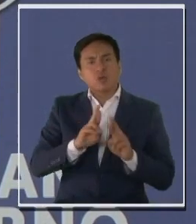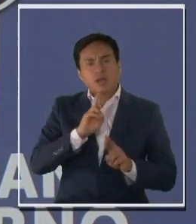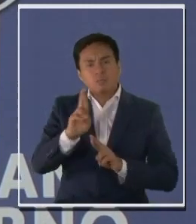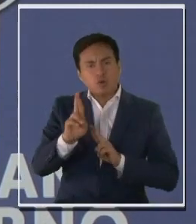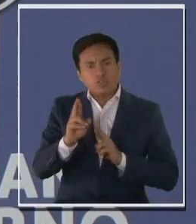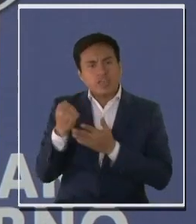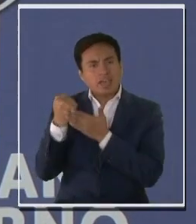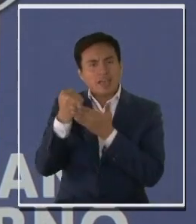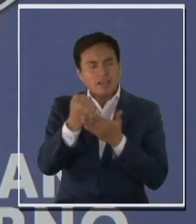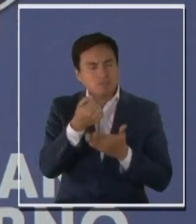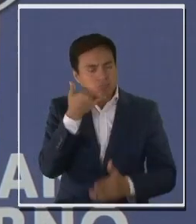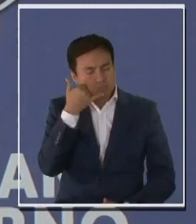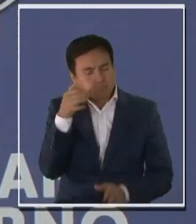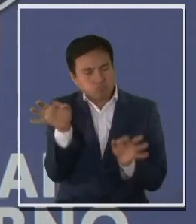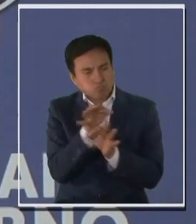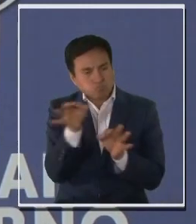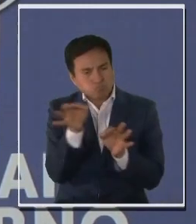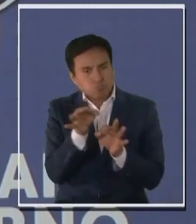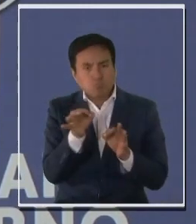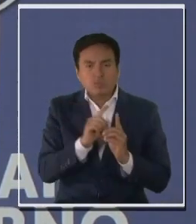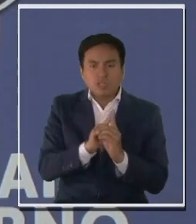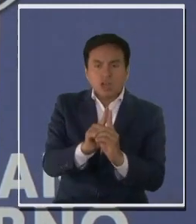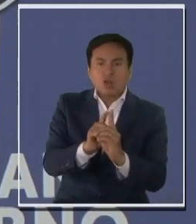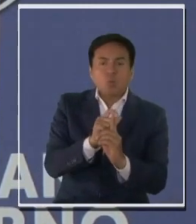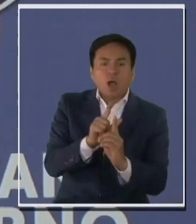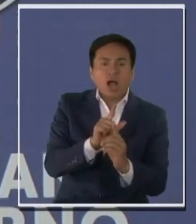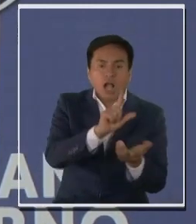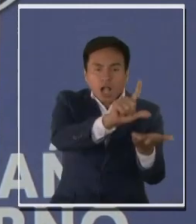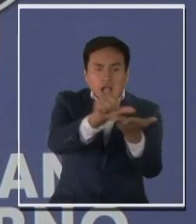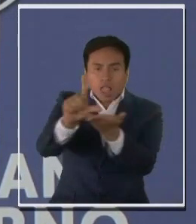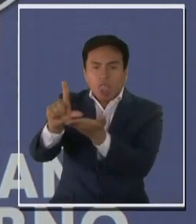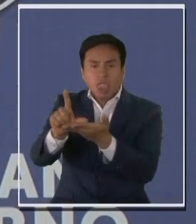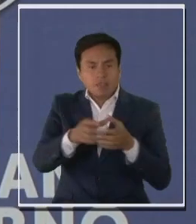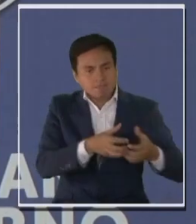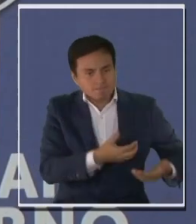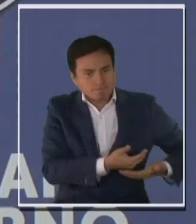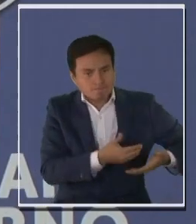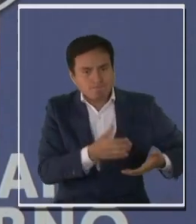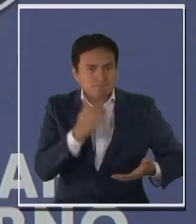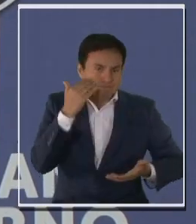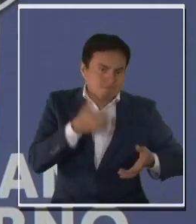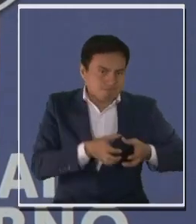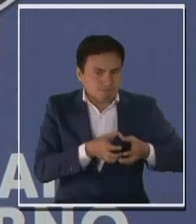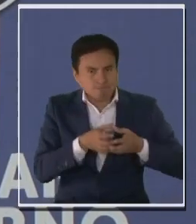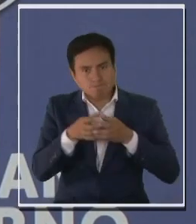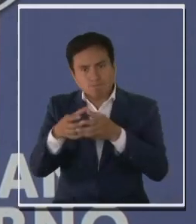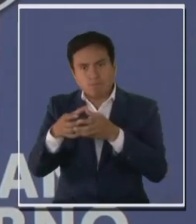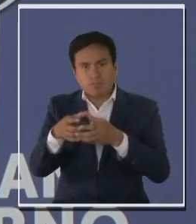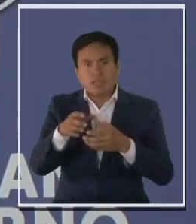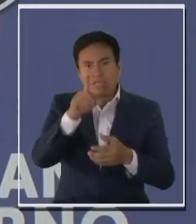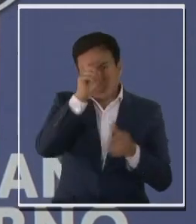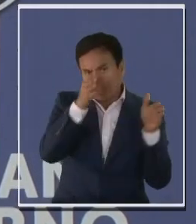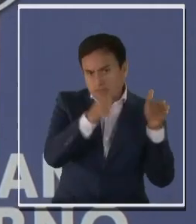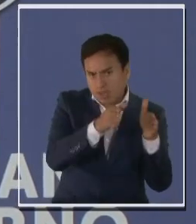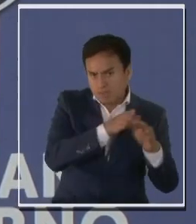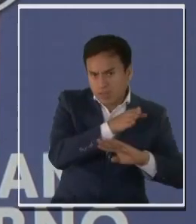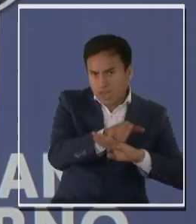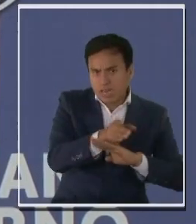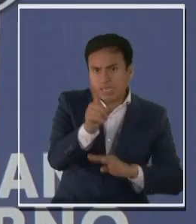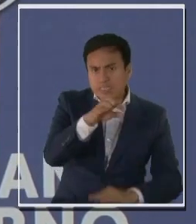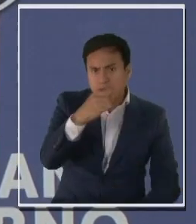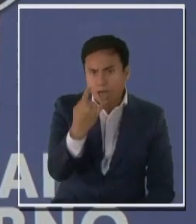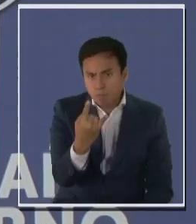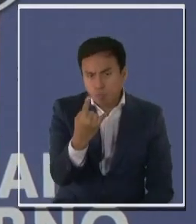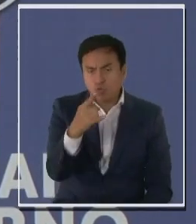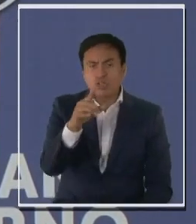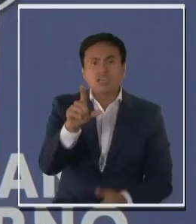les va a poder ayudar a orientar a Qué dispositivo tiene que llevarlo si tiene que ir a una hora al cesfam si tiene que ir a un sapo